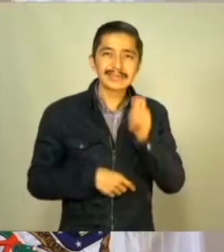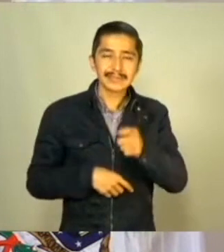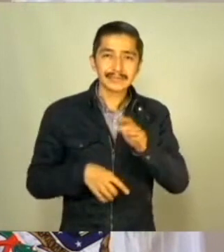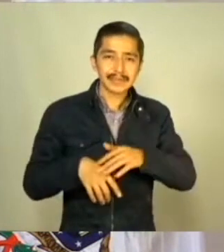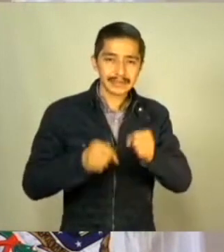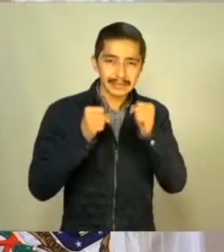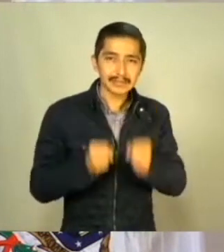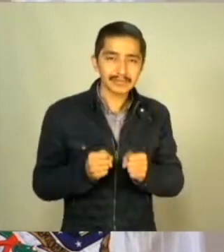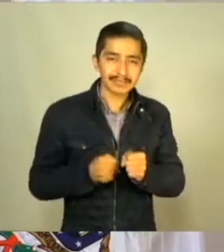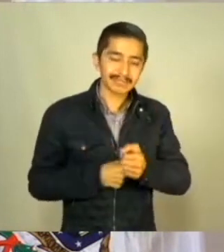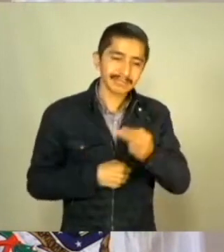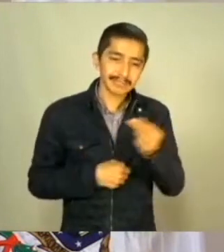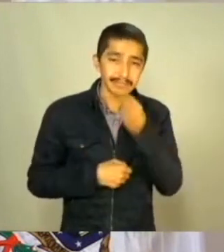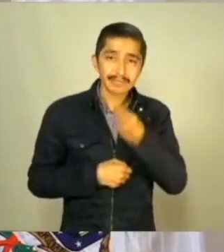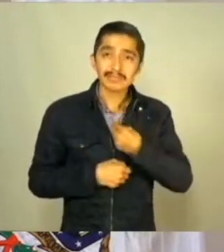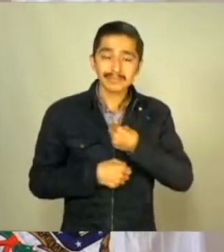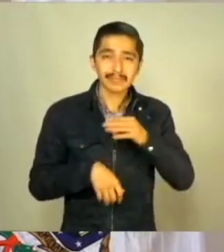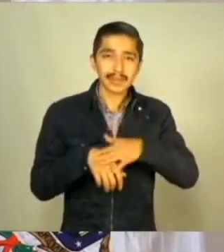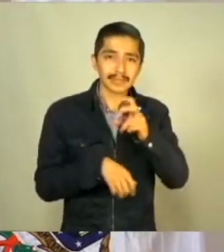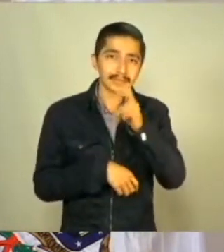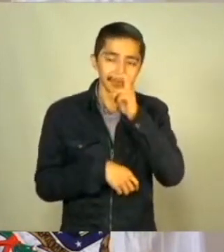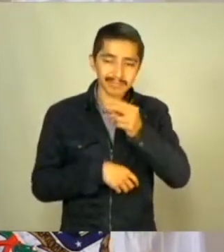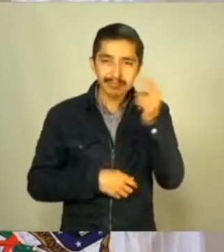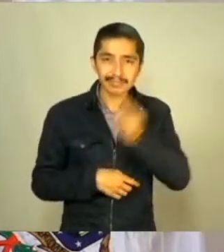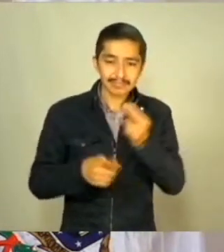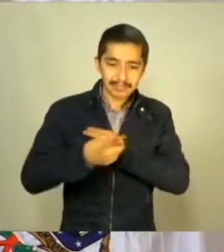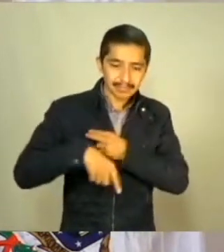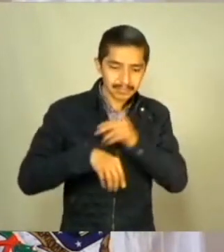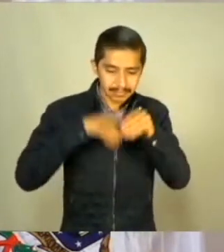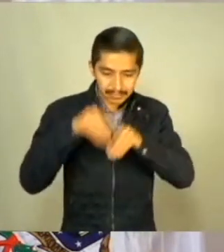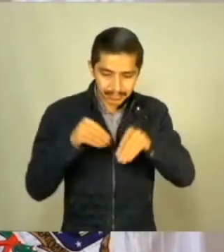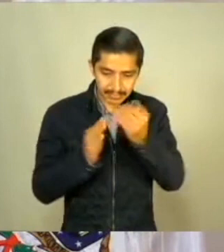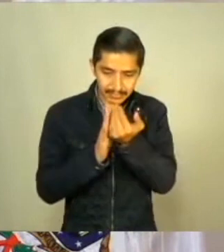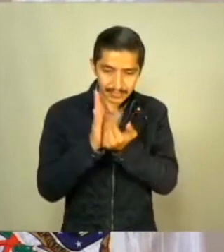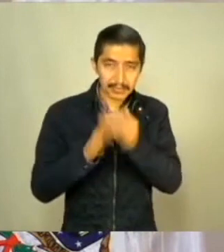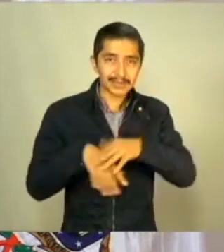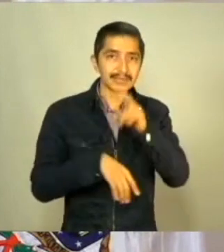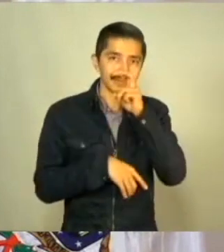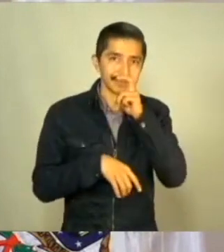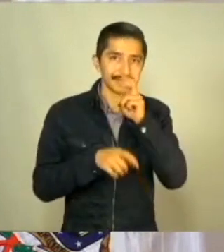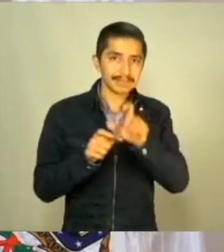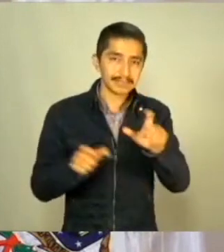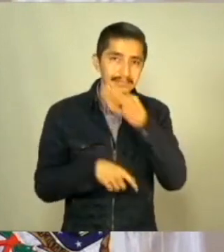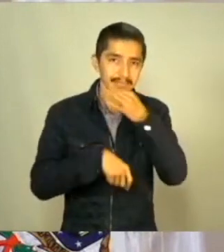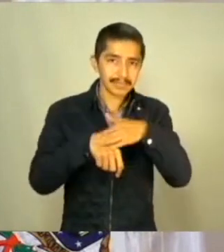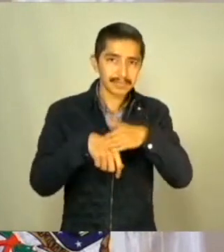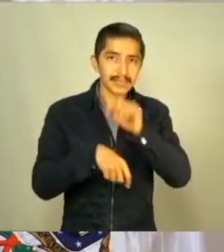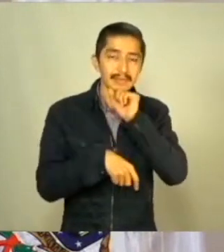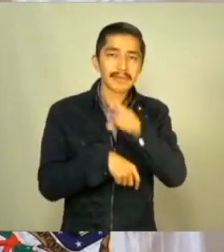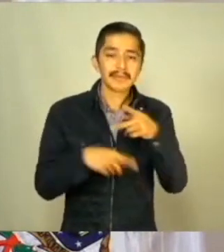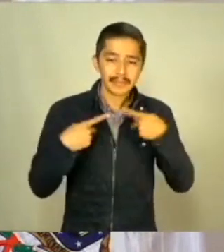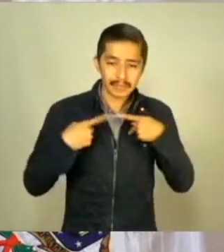que tomar medidas más enérgicas estrictas incluyendo detener la movilidad social